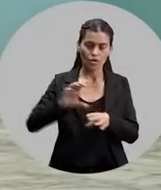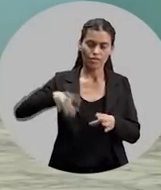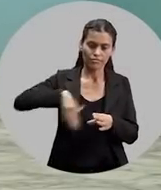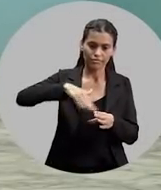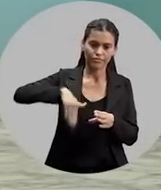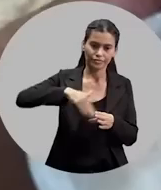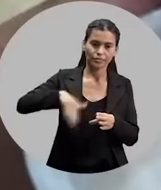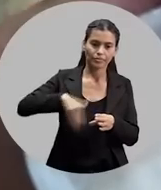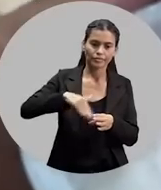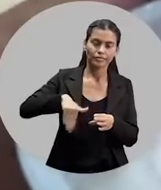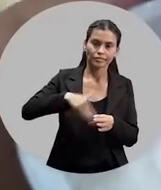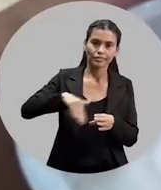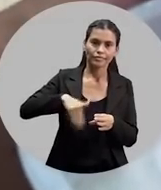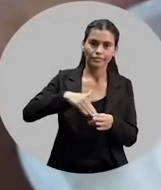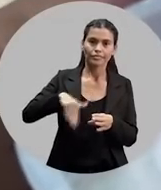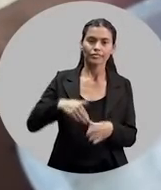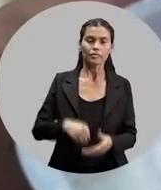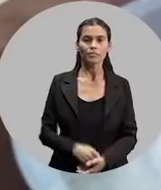Volvemos a batir.